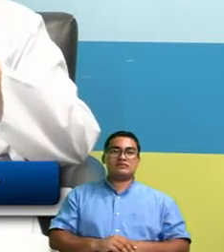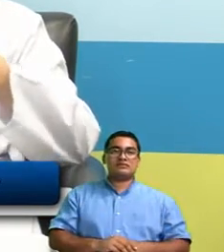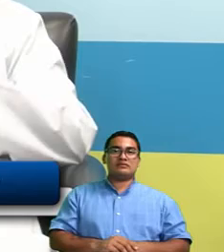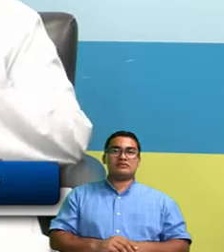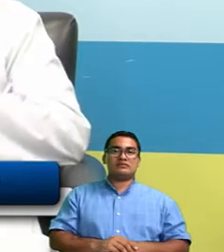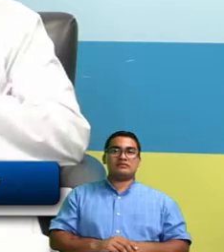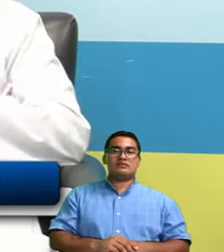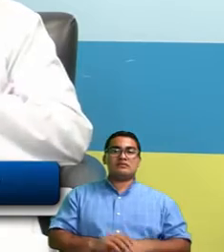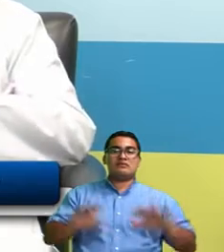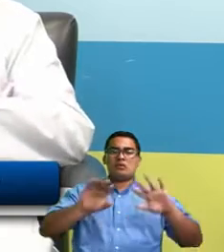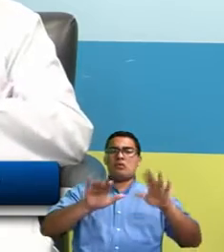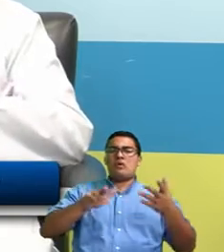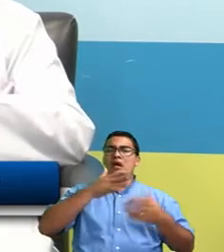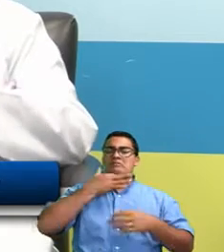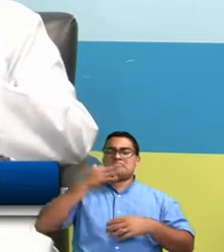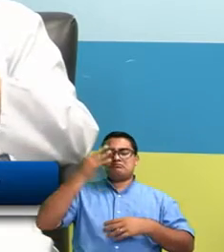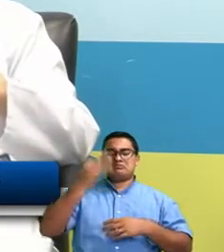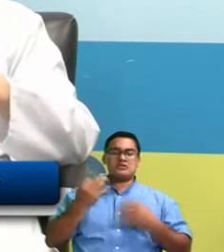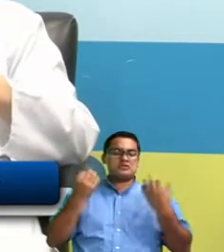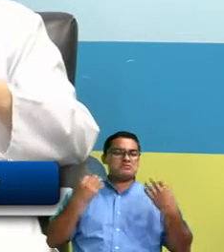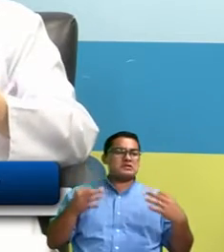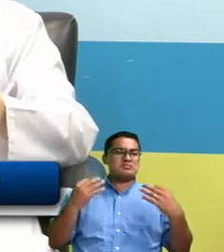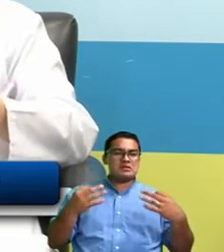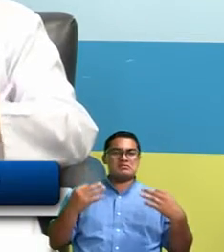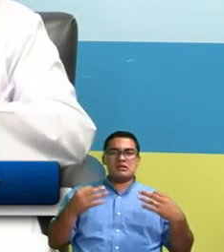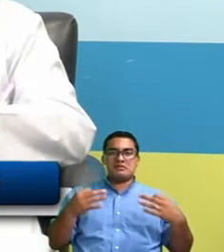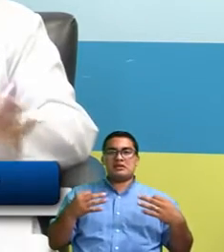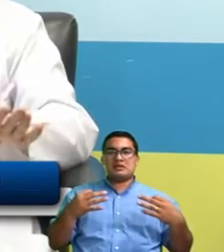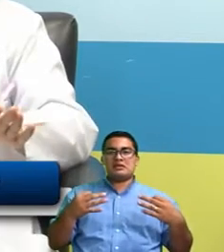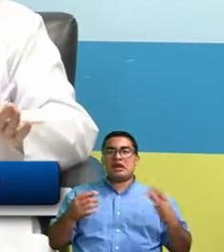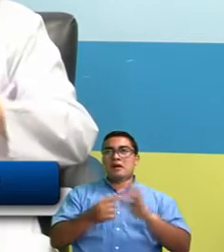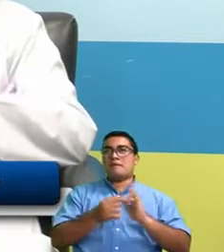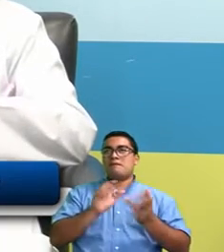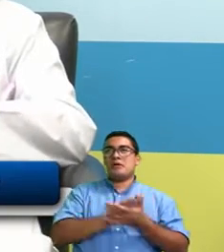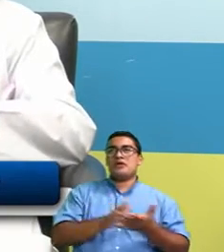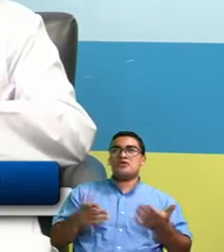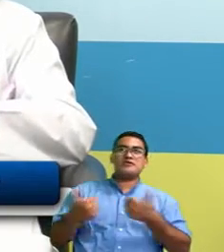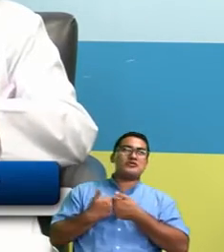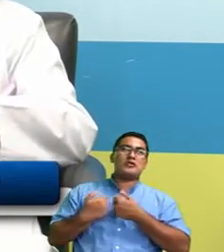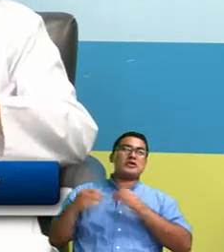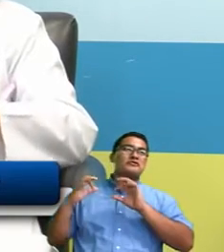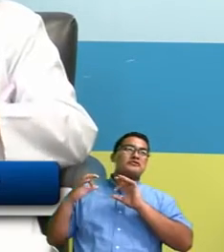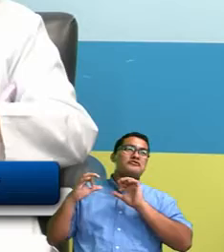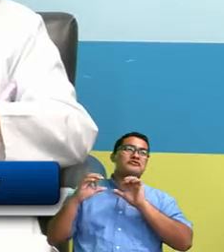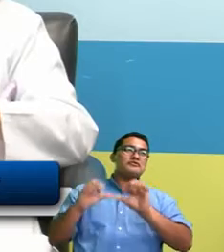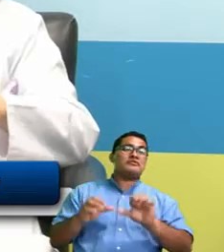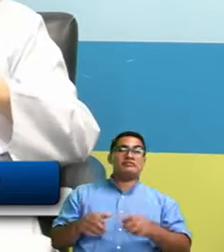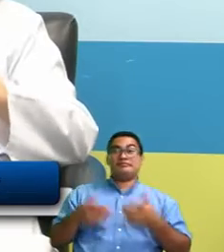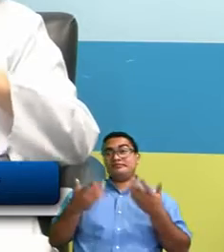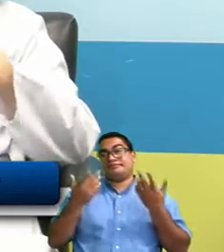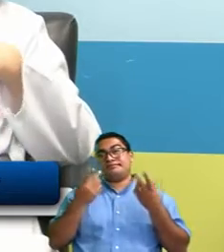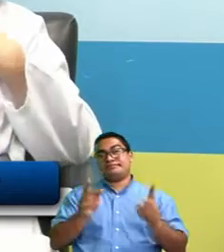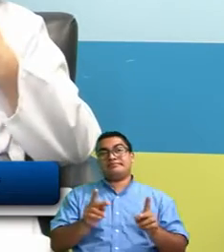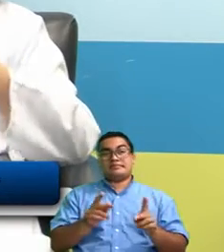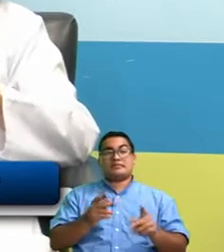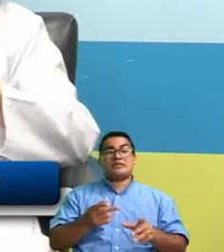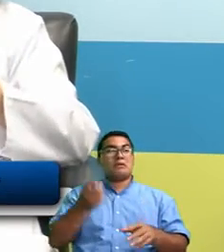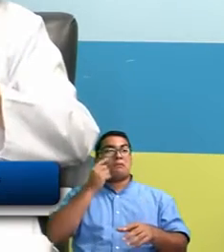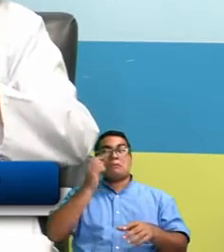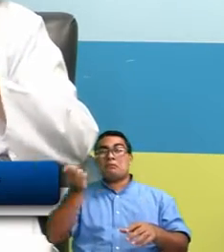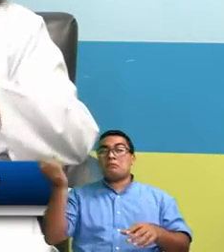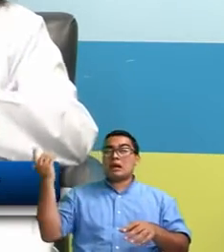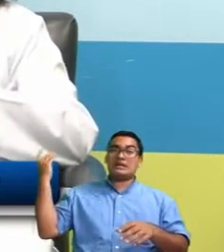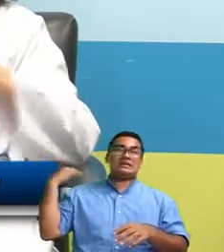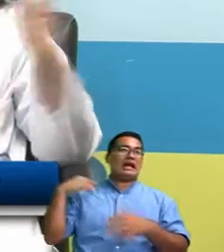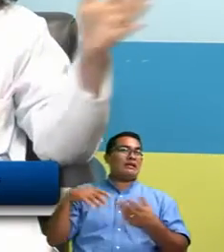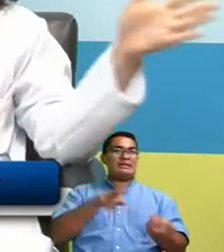la mujer se siente segura porque dice, bueno, mi pareja solo está conmigo y yo estoy segura de eso, puede ser. Pero antes de conocerla a